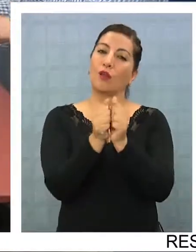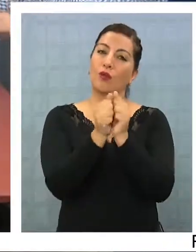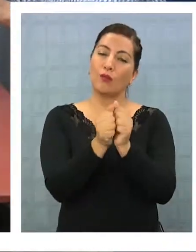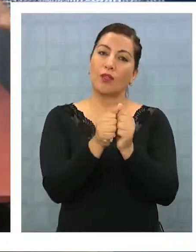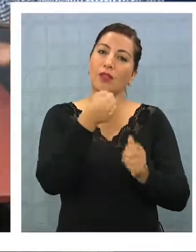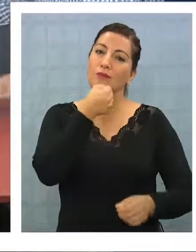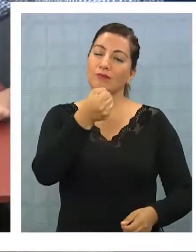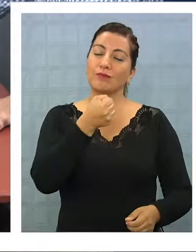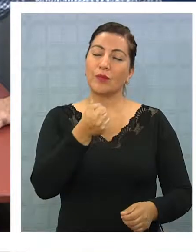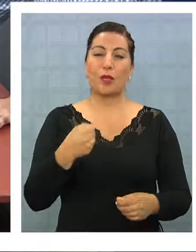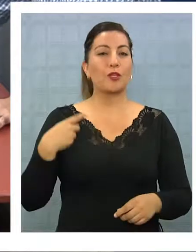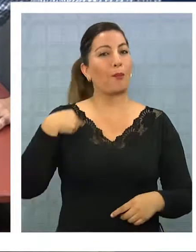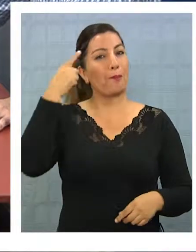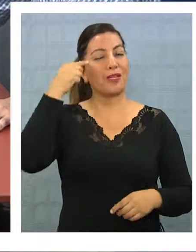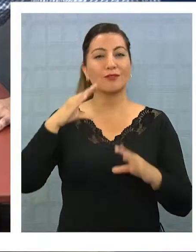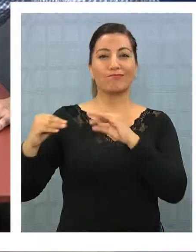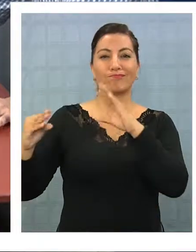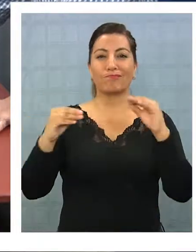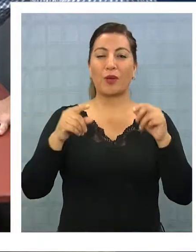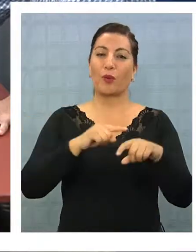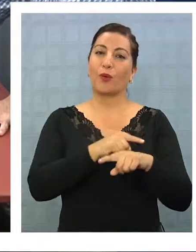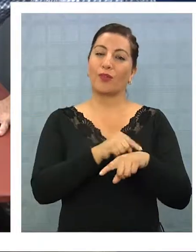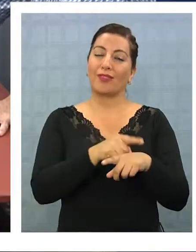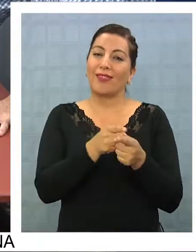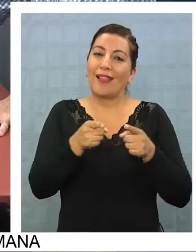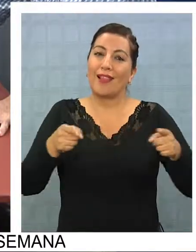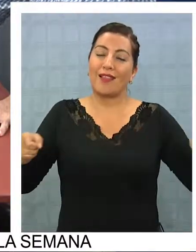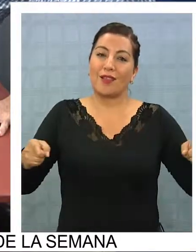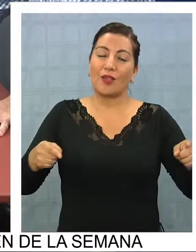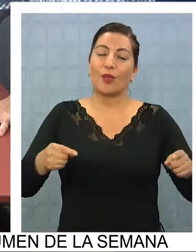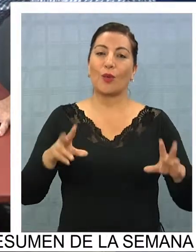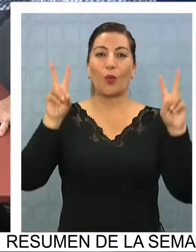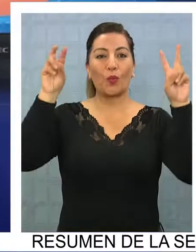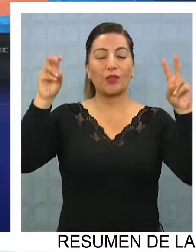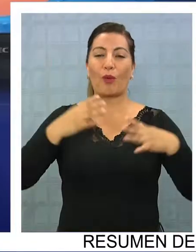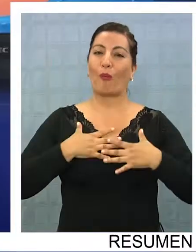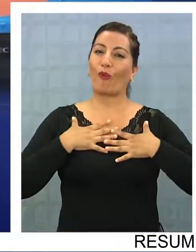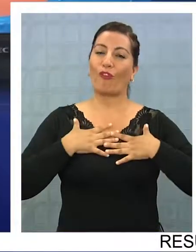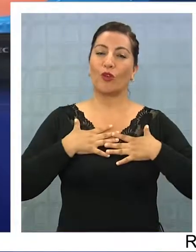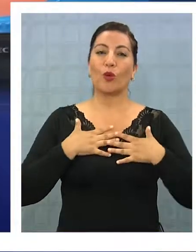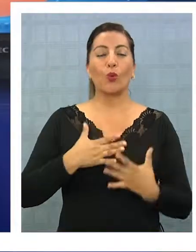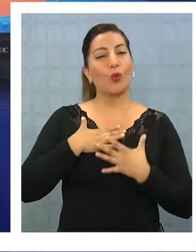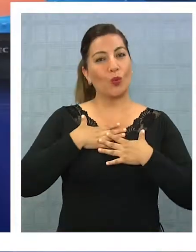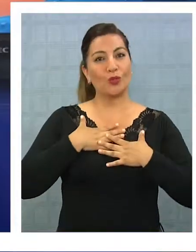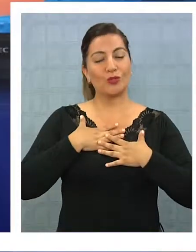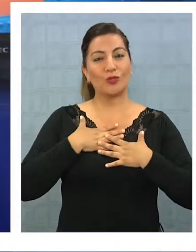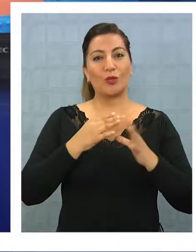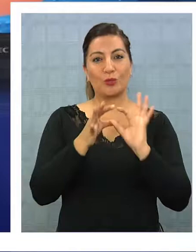Podríamos haber hablado muy largo de un tema apasionante. Muchas Así gracias. Así es, ha sido un placer.